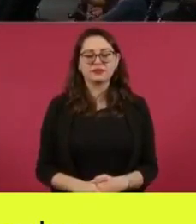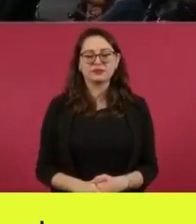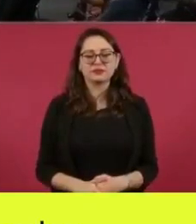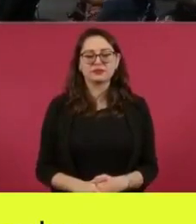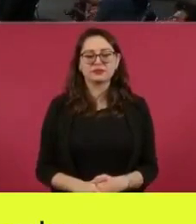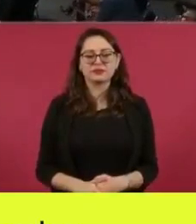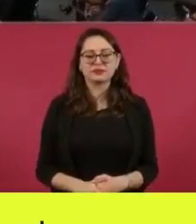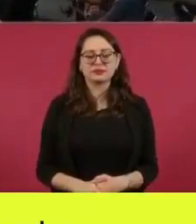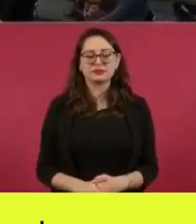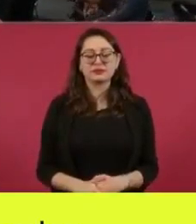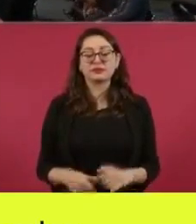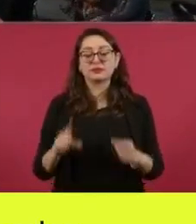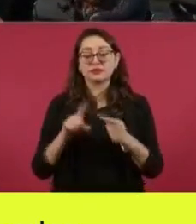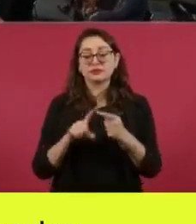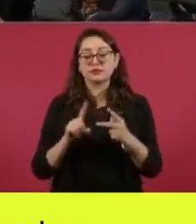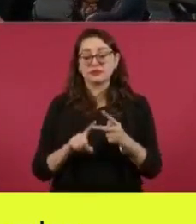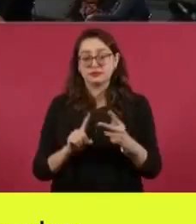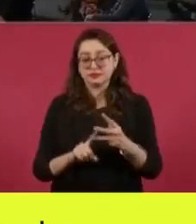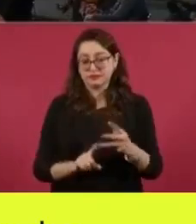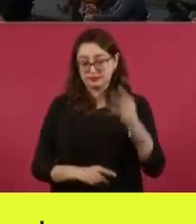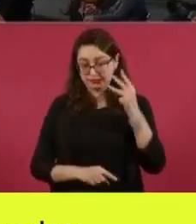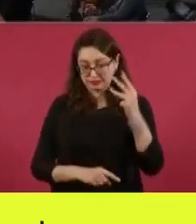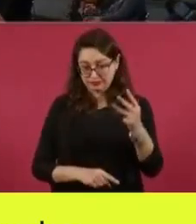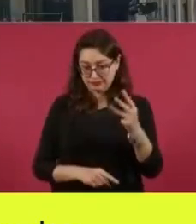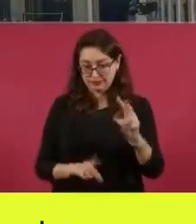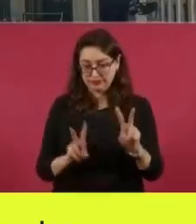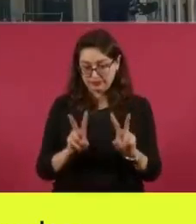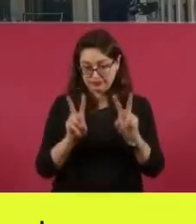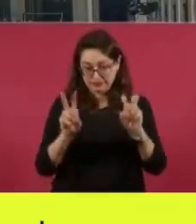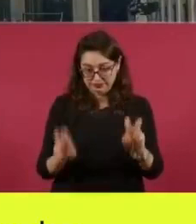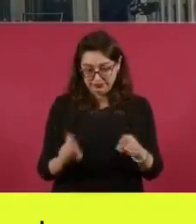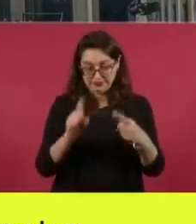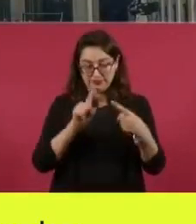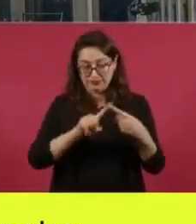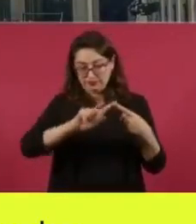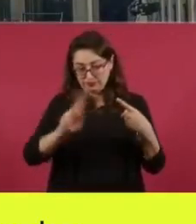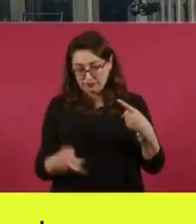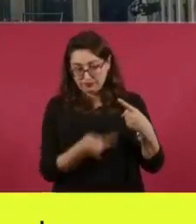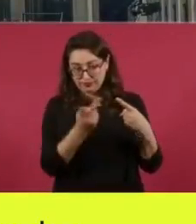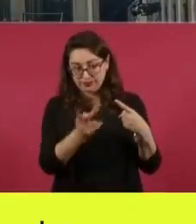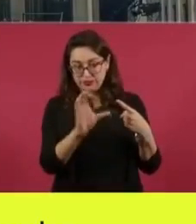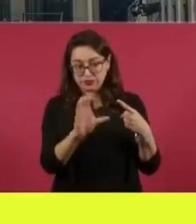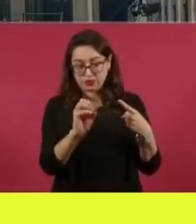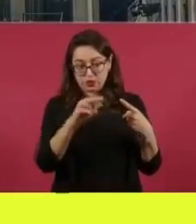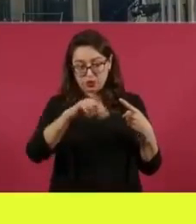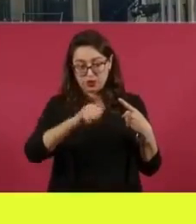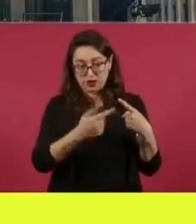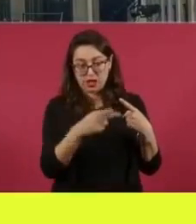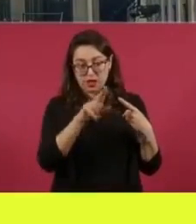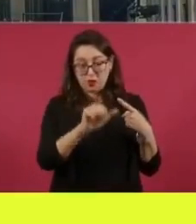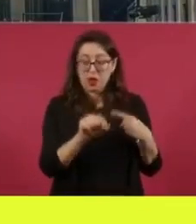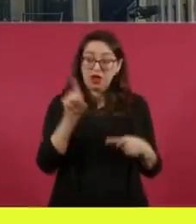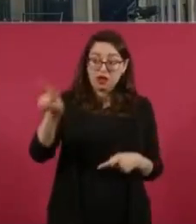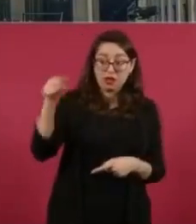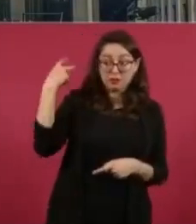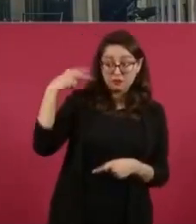1,000 millones cuesta mantenerlo. ¿Por qué no esos 1,000 millones se van al fondo de